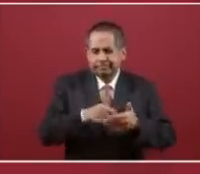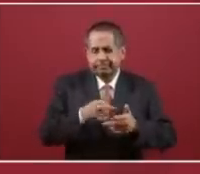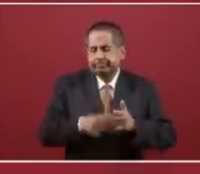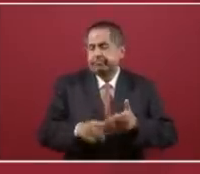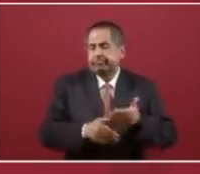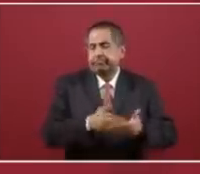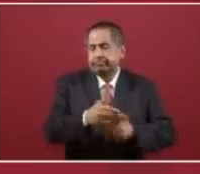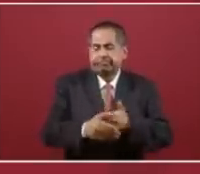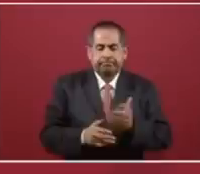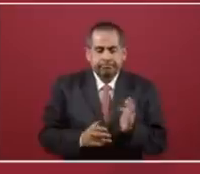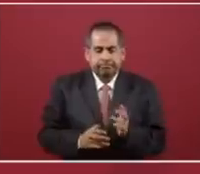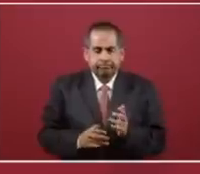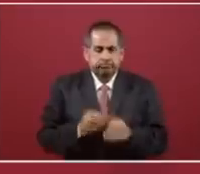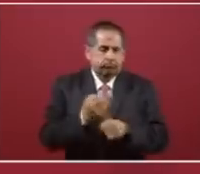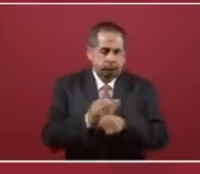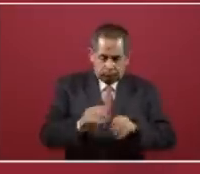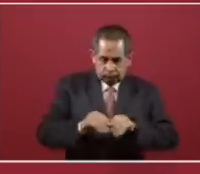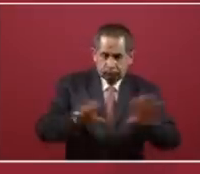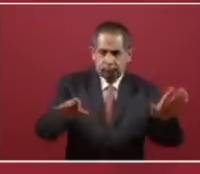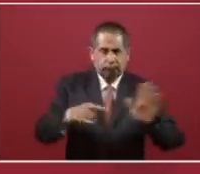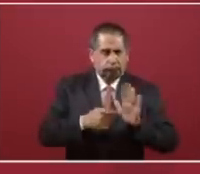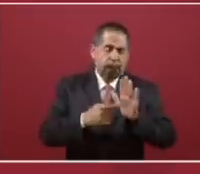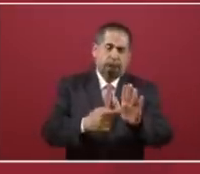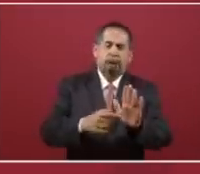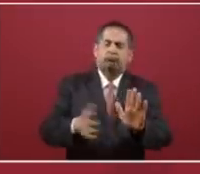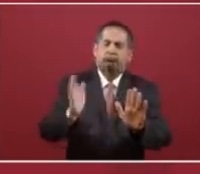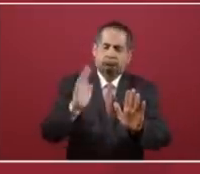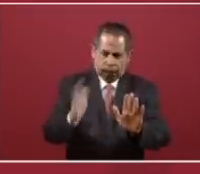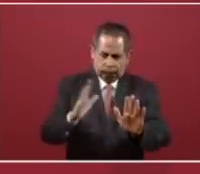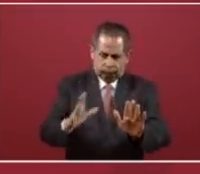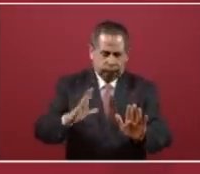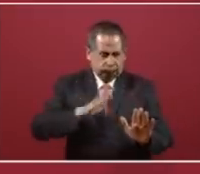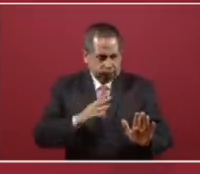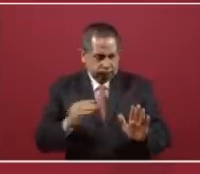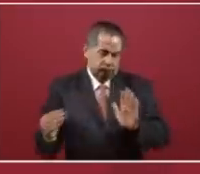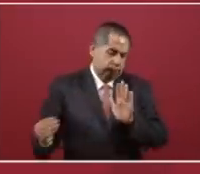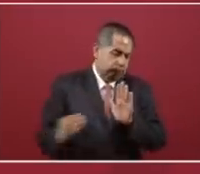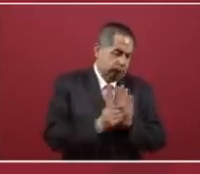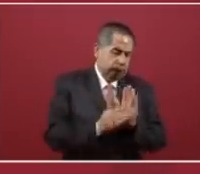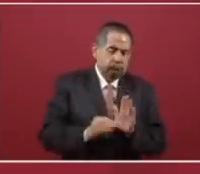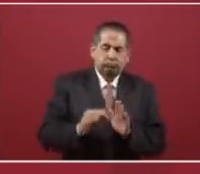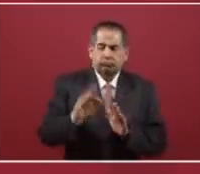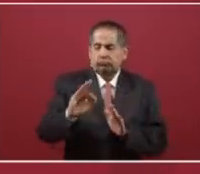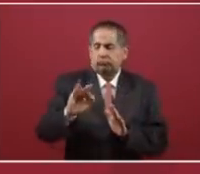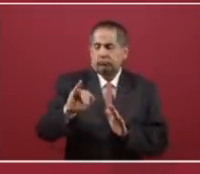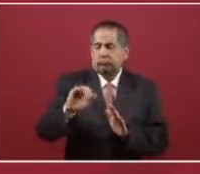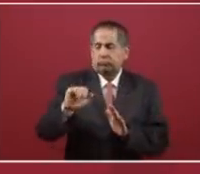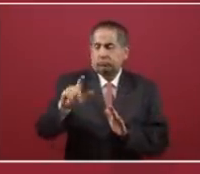es dar a conocer que ya existe en un fiscal electoral